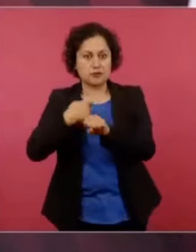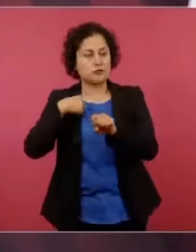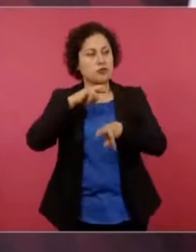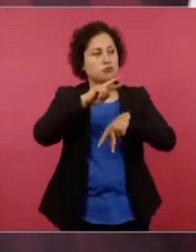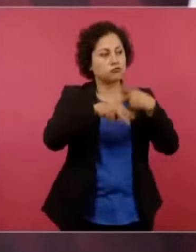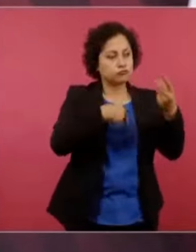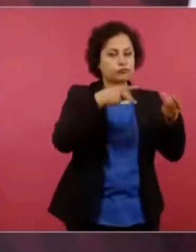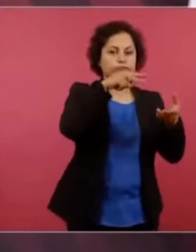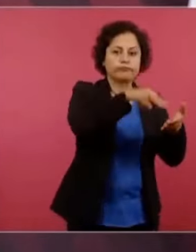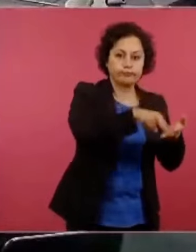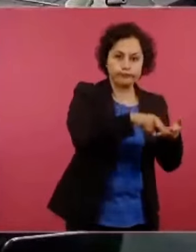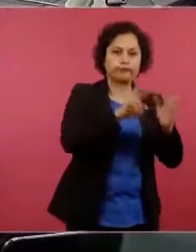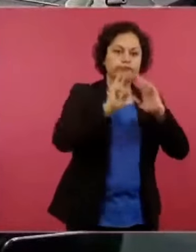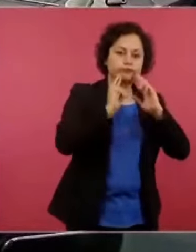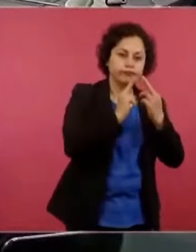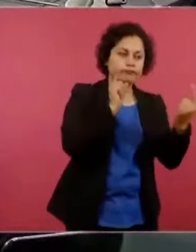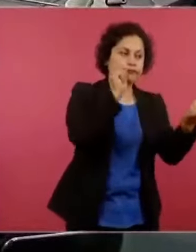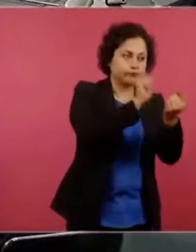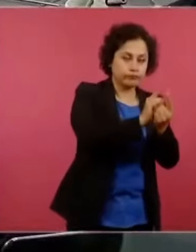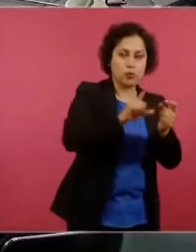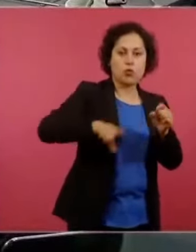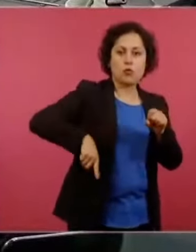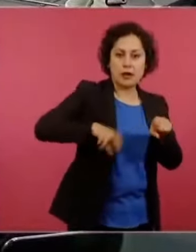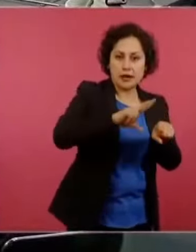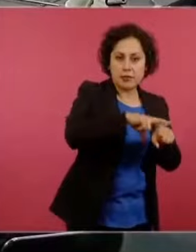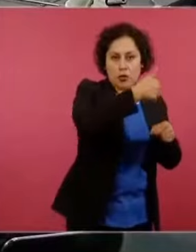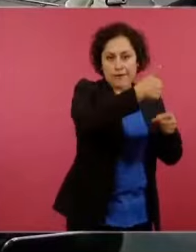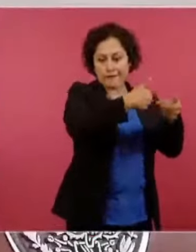Lo voy a hacer así porque